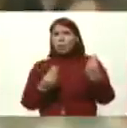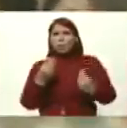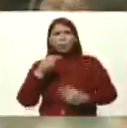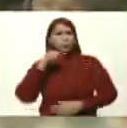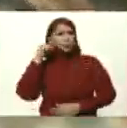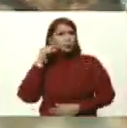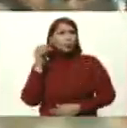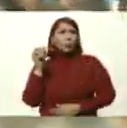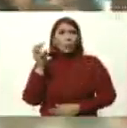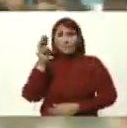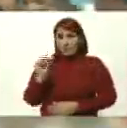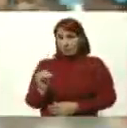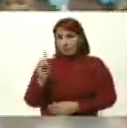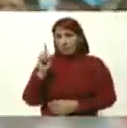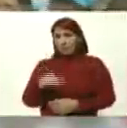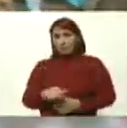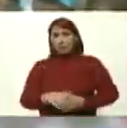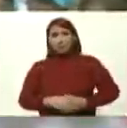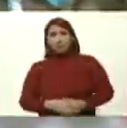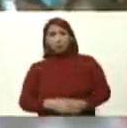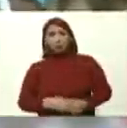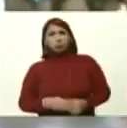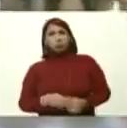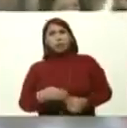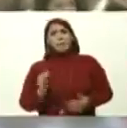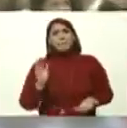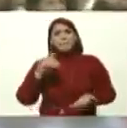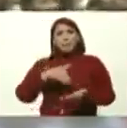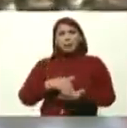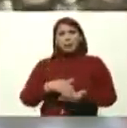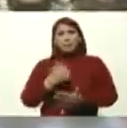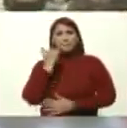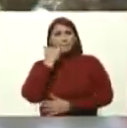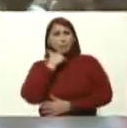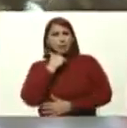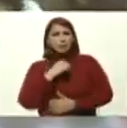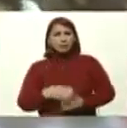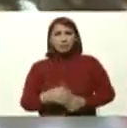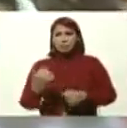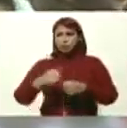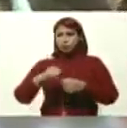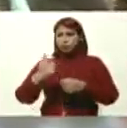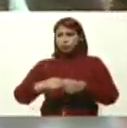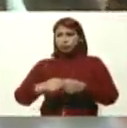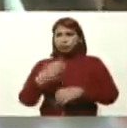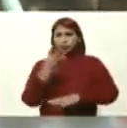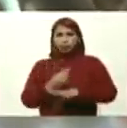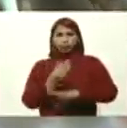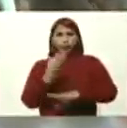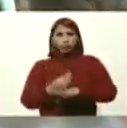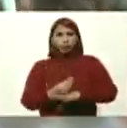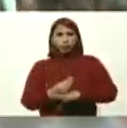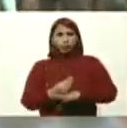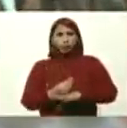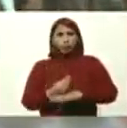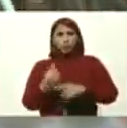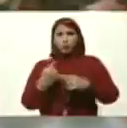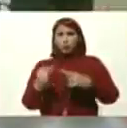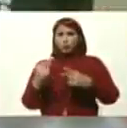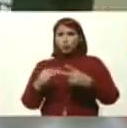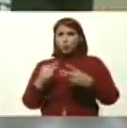Petare, o como Maracay, Valencia, Maracaibo, Maturín, Puerto Ordaz,